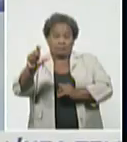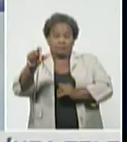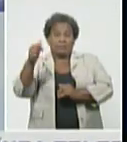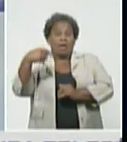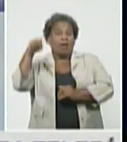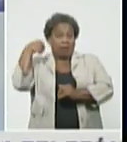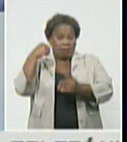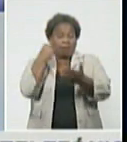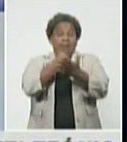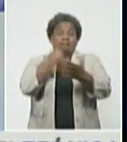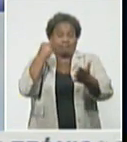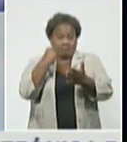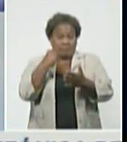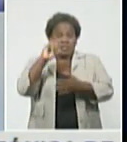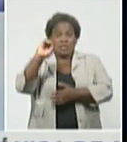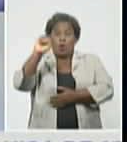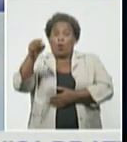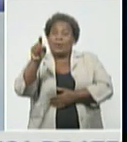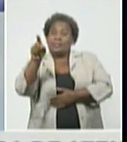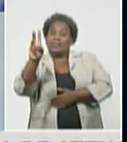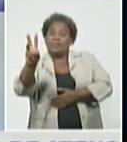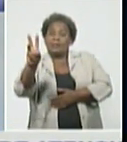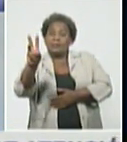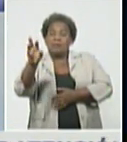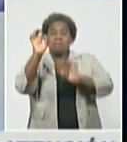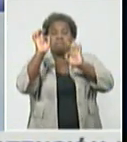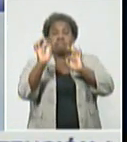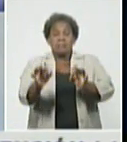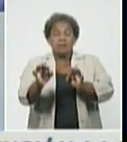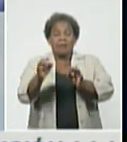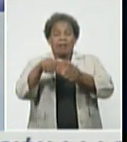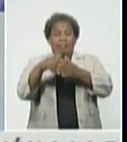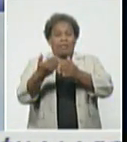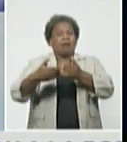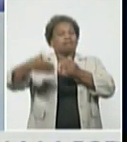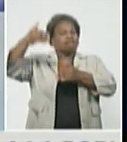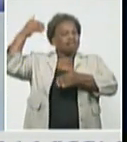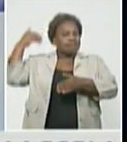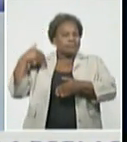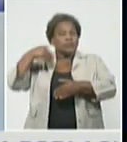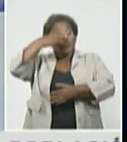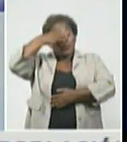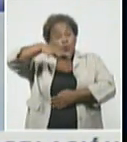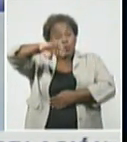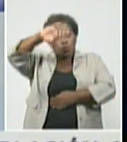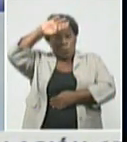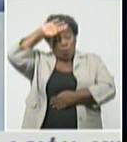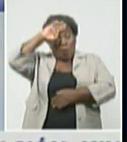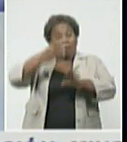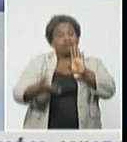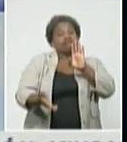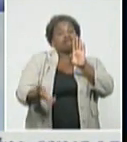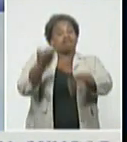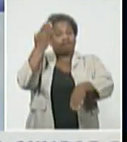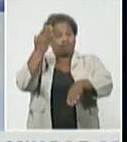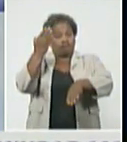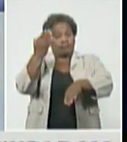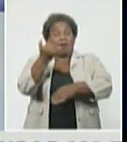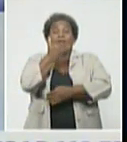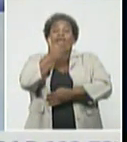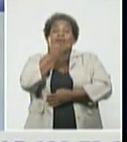confirmó, 0,13, es la misma del día anterior, y Cuba incrementa su tasa